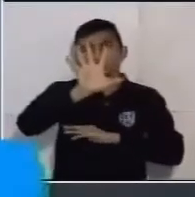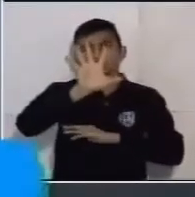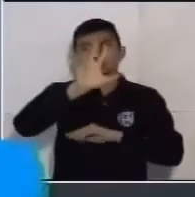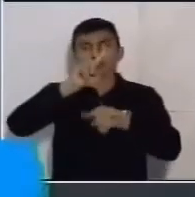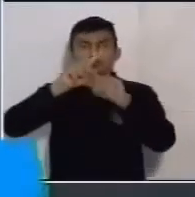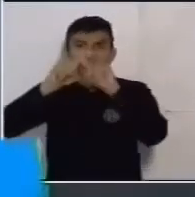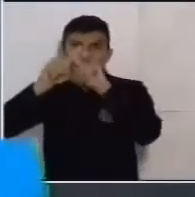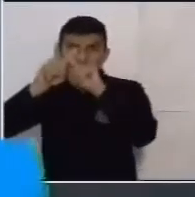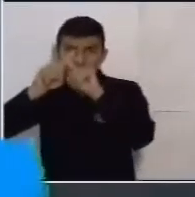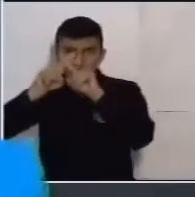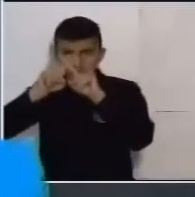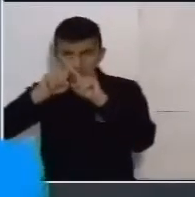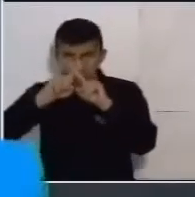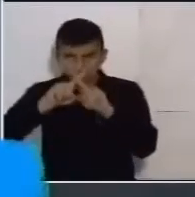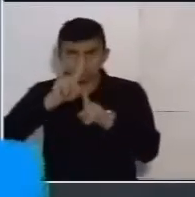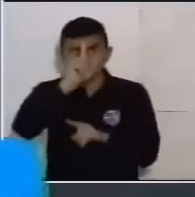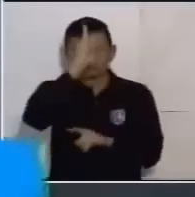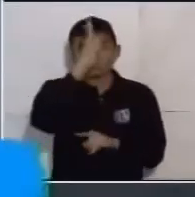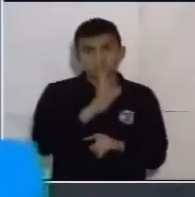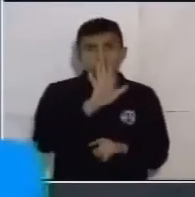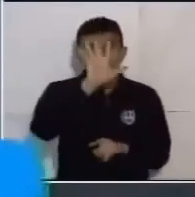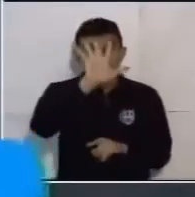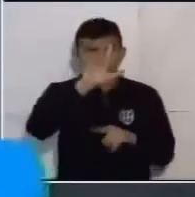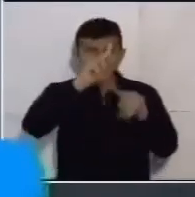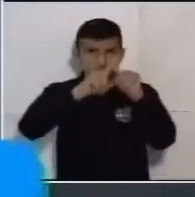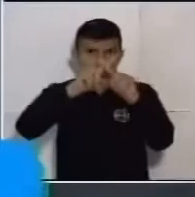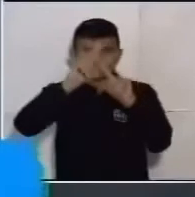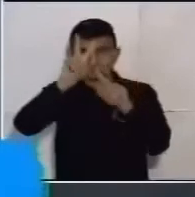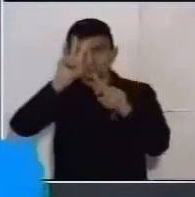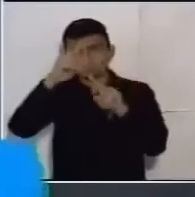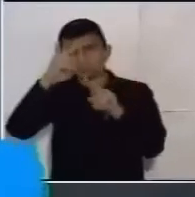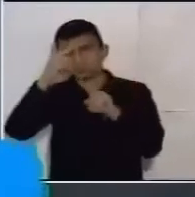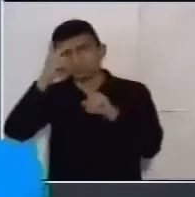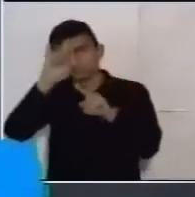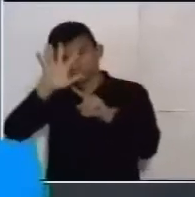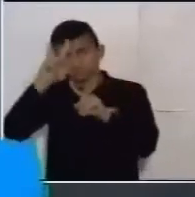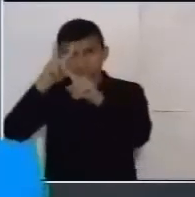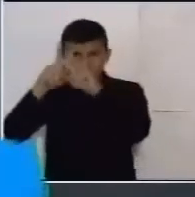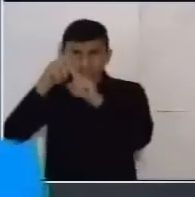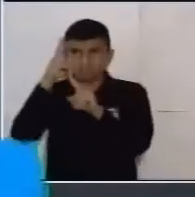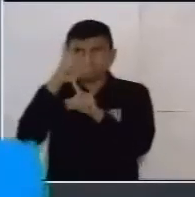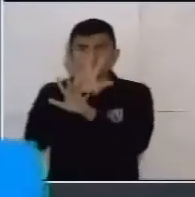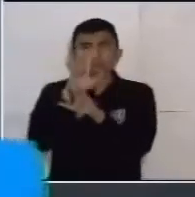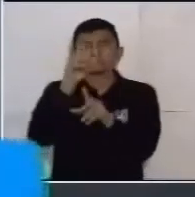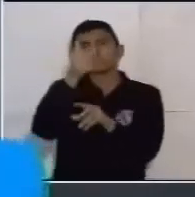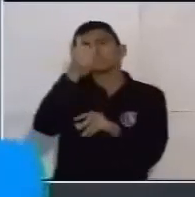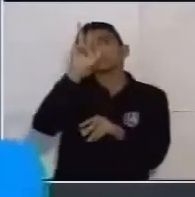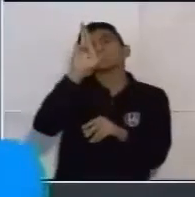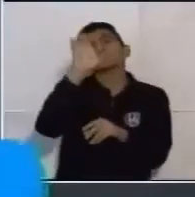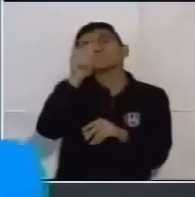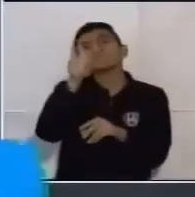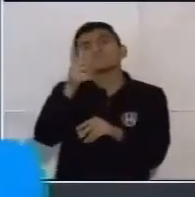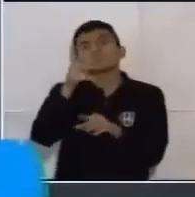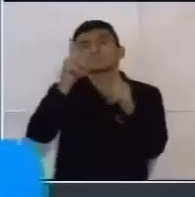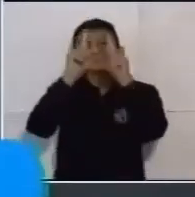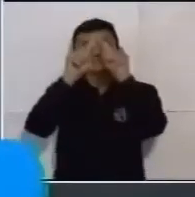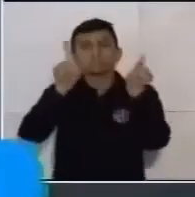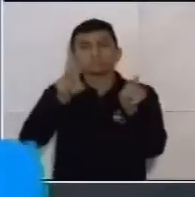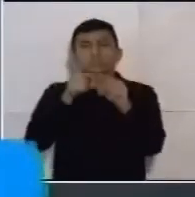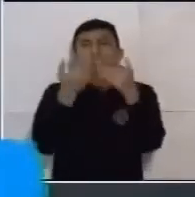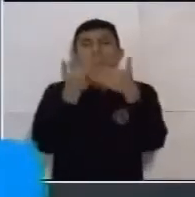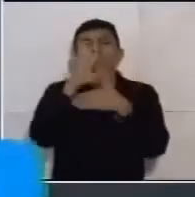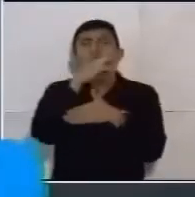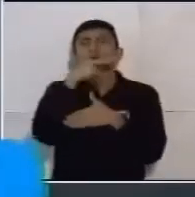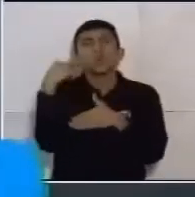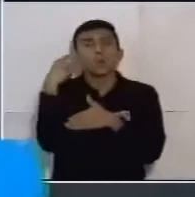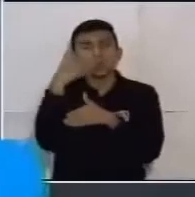X. Un medio de X cuadrado menos 5X. Esa es el área de este nuevo triángulo, pero